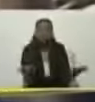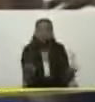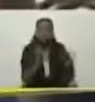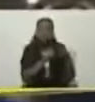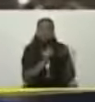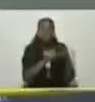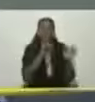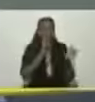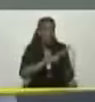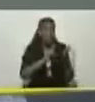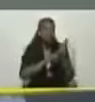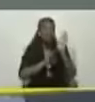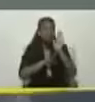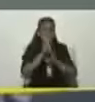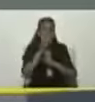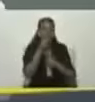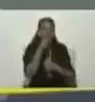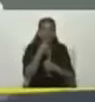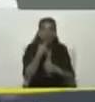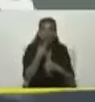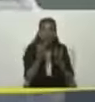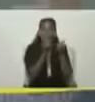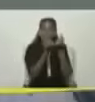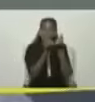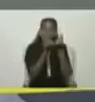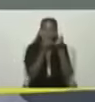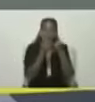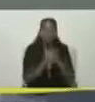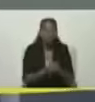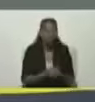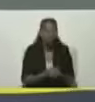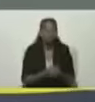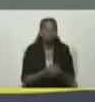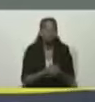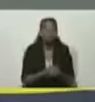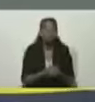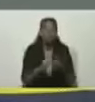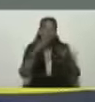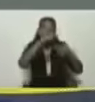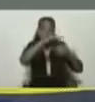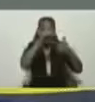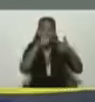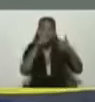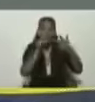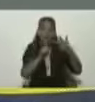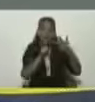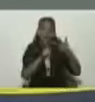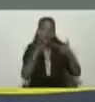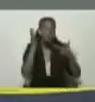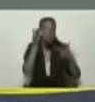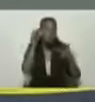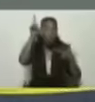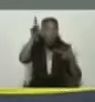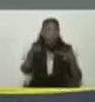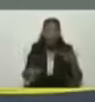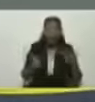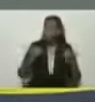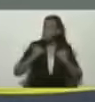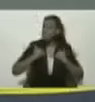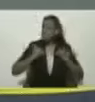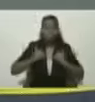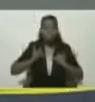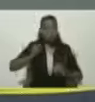de verdad hemos avanzado bonito en lo económico. El vértice mujer